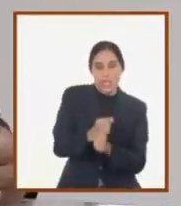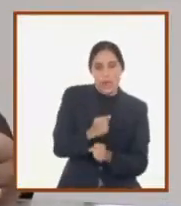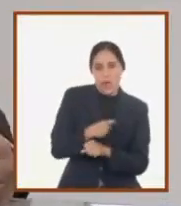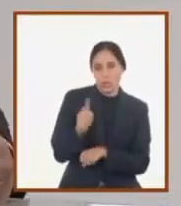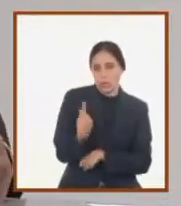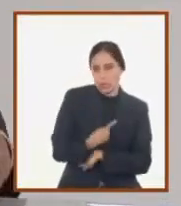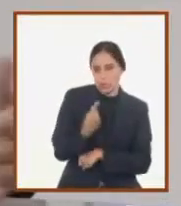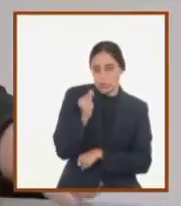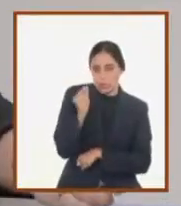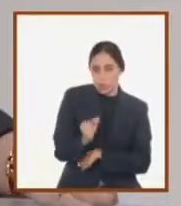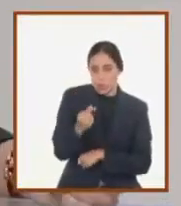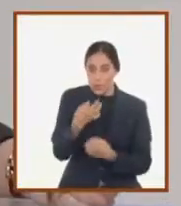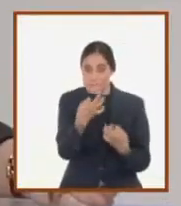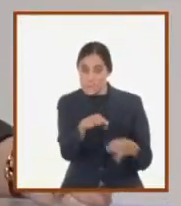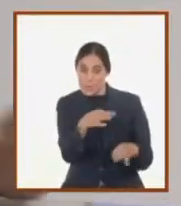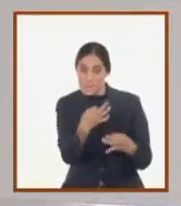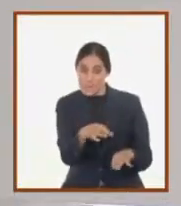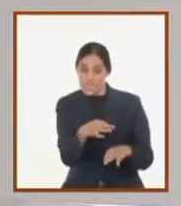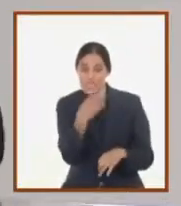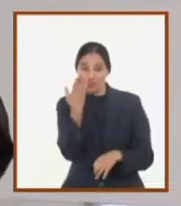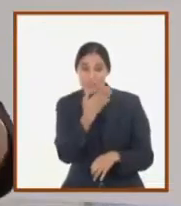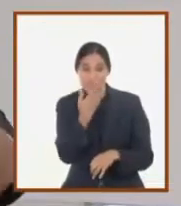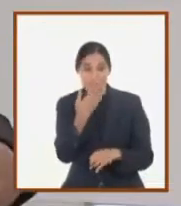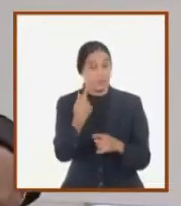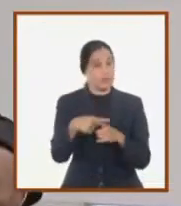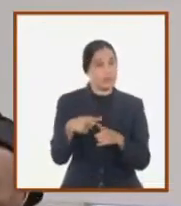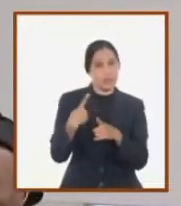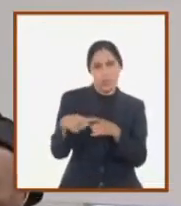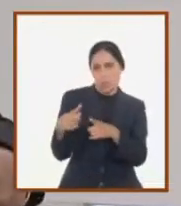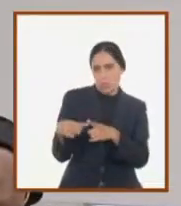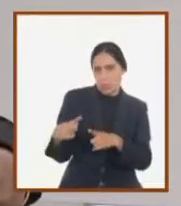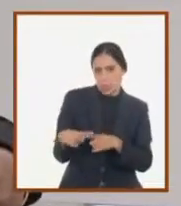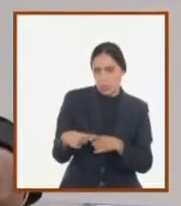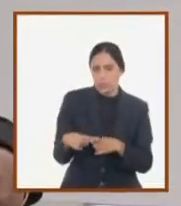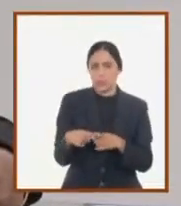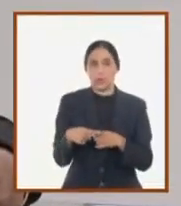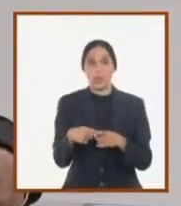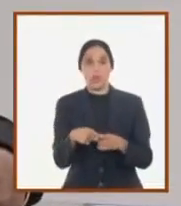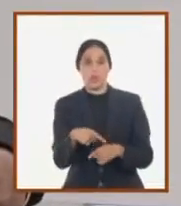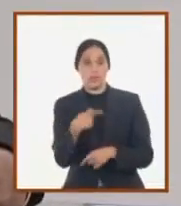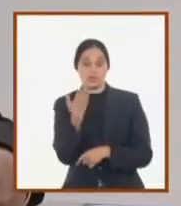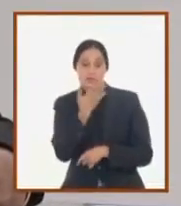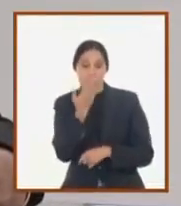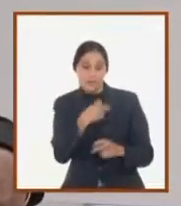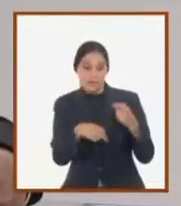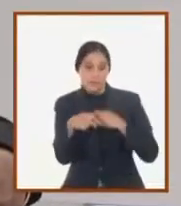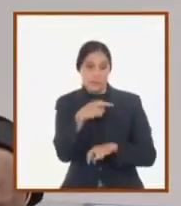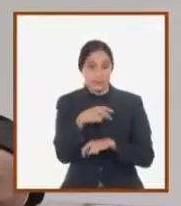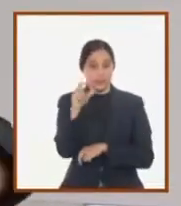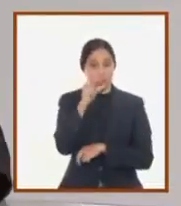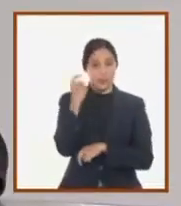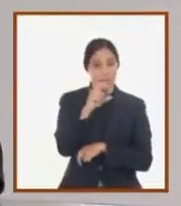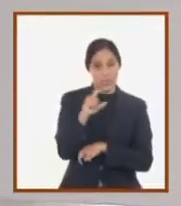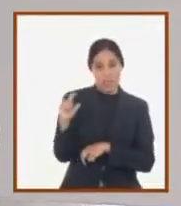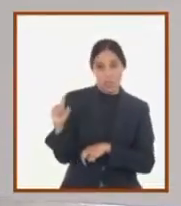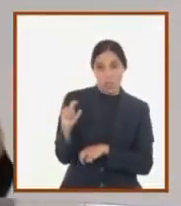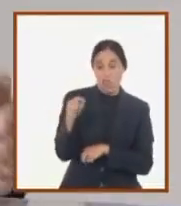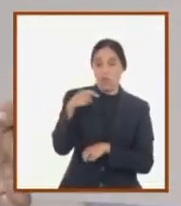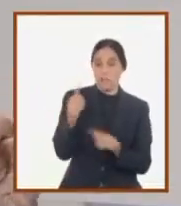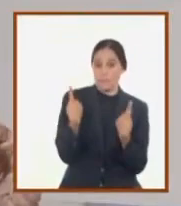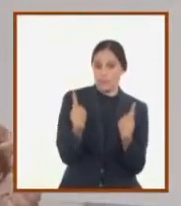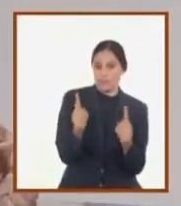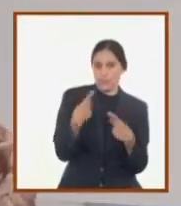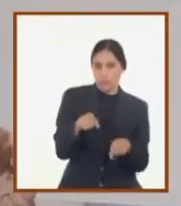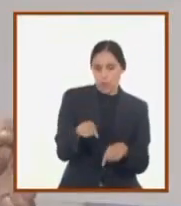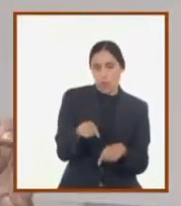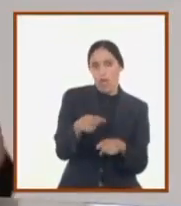documentos eh de Mario mencía por ejemplo documentos de Leiva maestre que fue un acucioso investigador también de los hechos de Moncada la